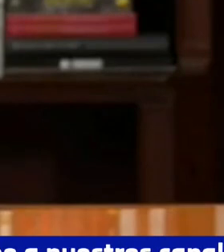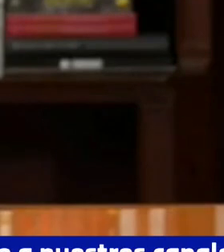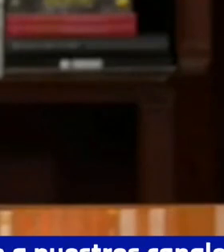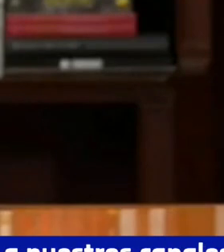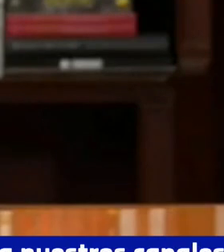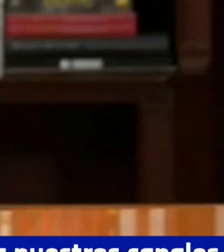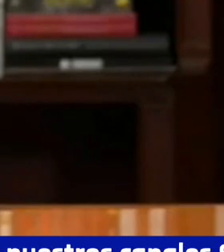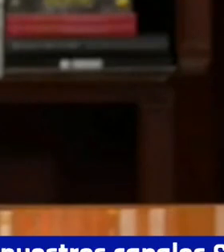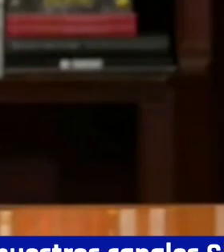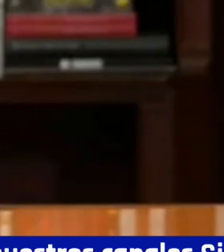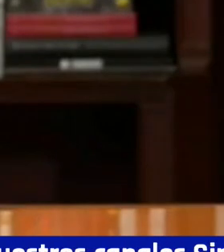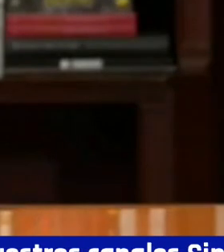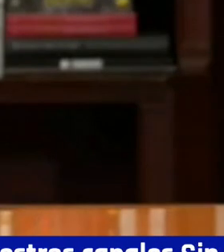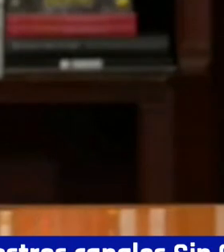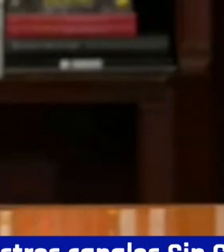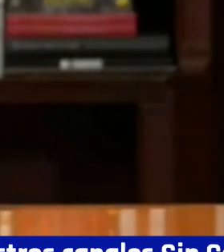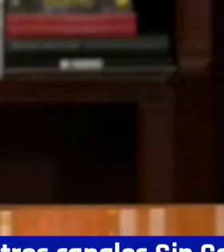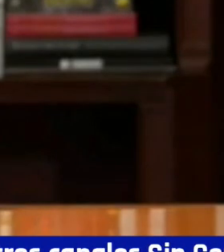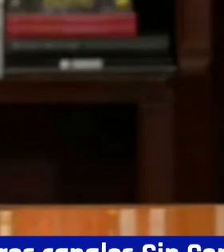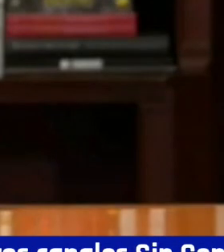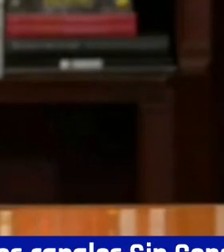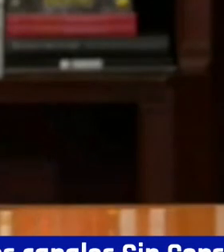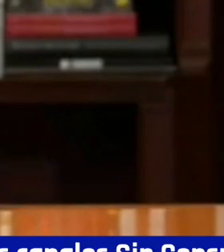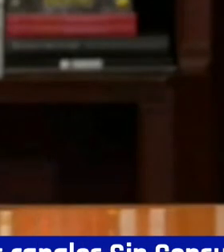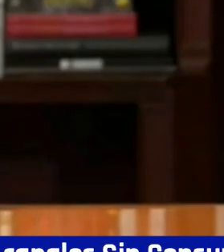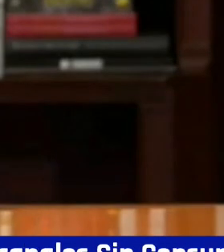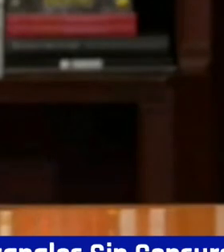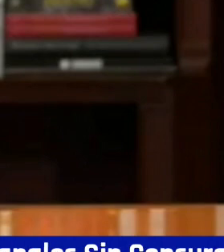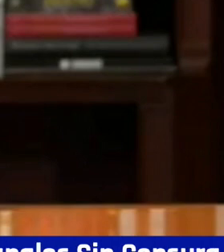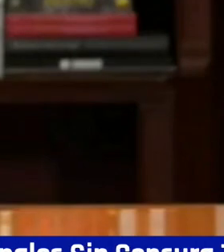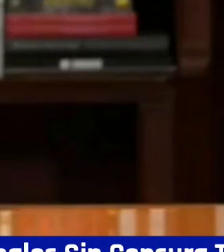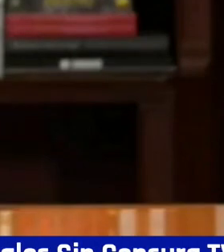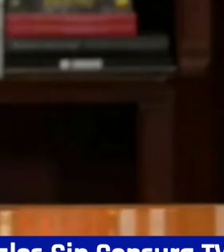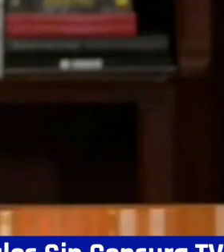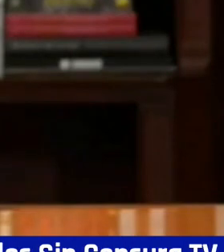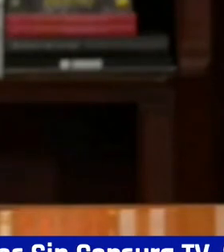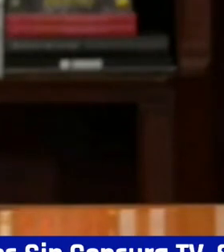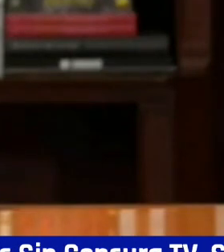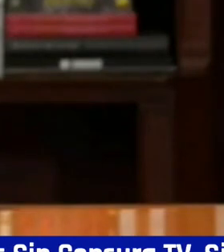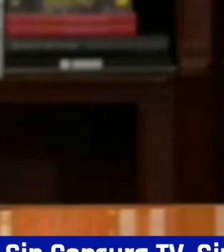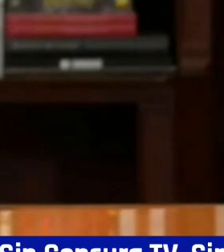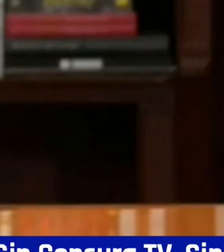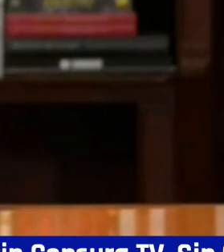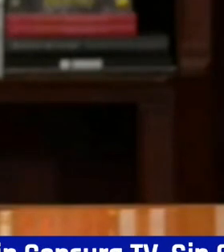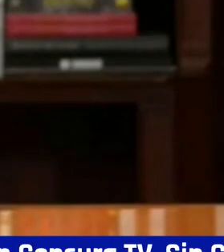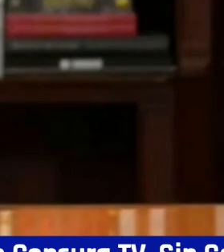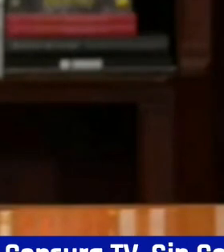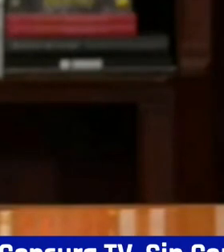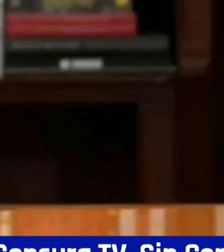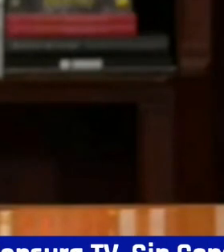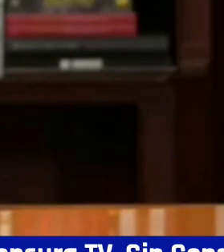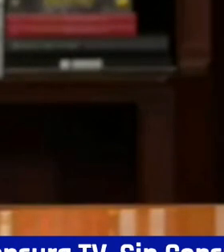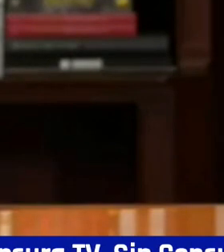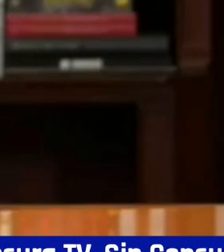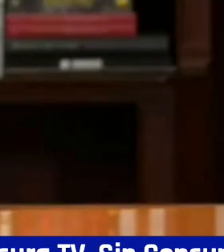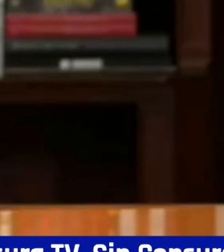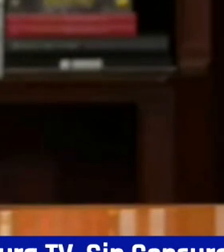No puedo gobernar un país en un proceso de transformación, no puedo actuar